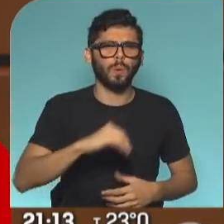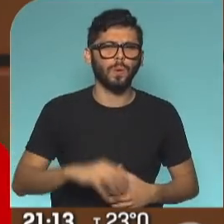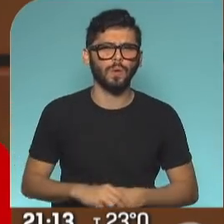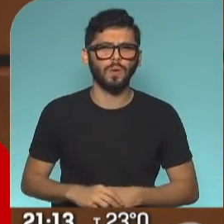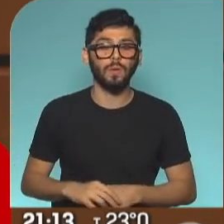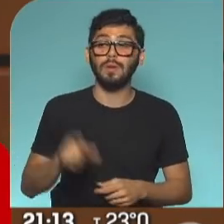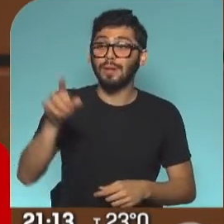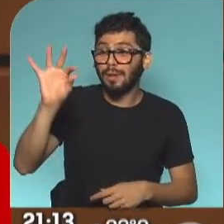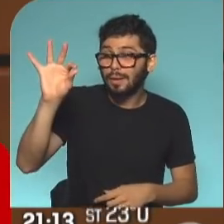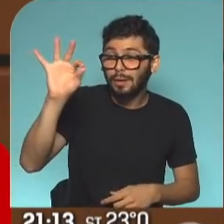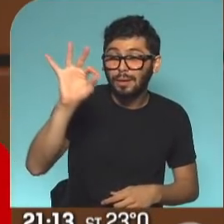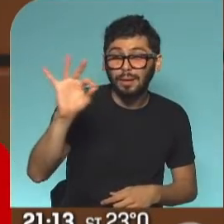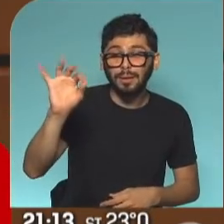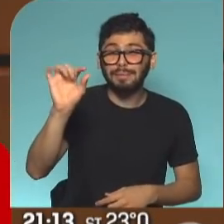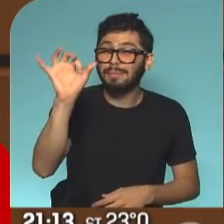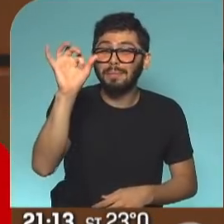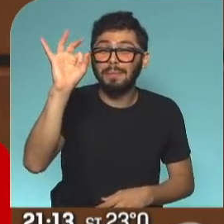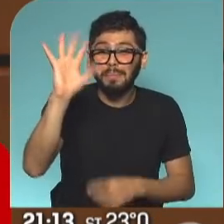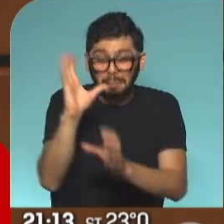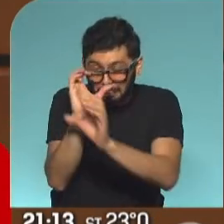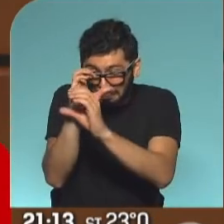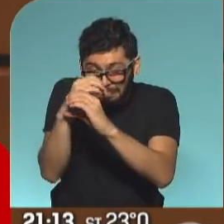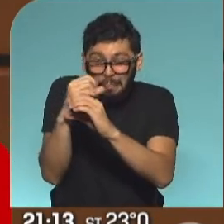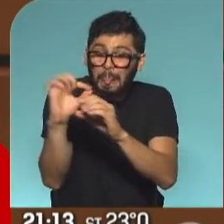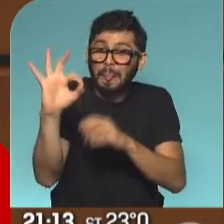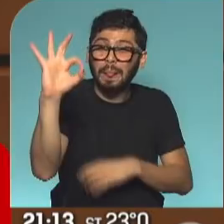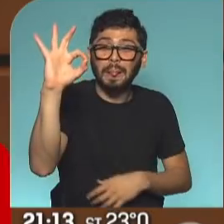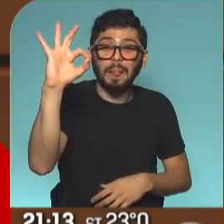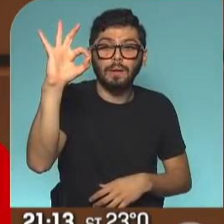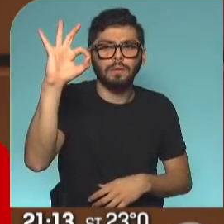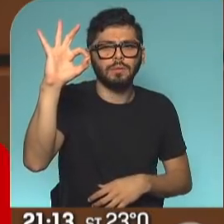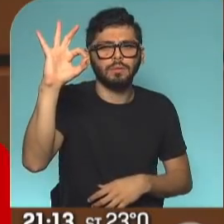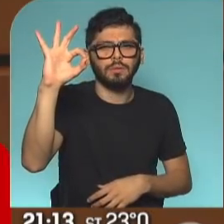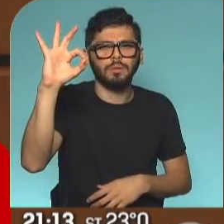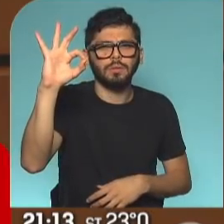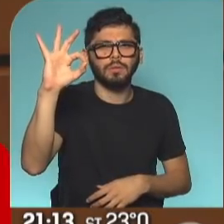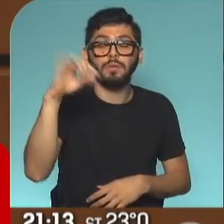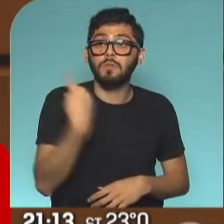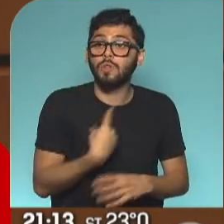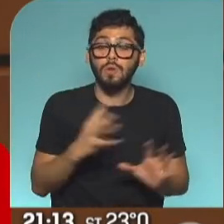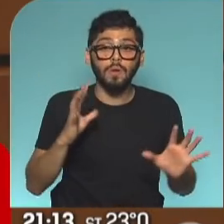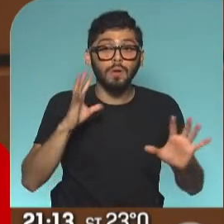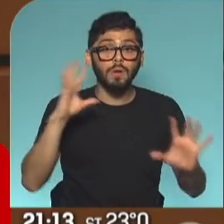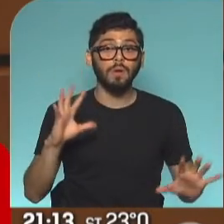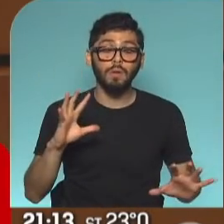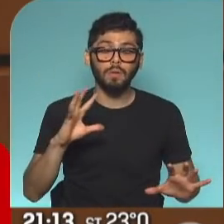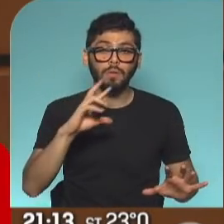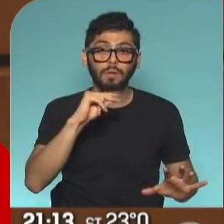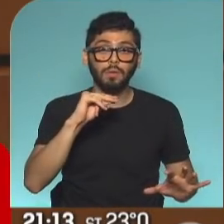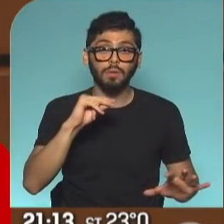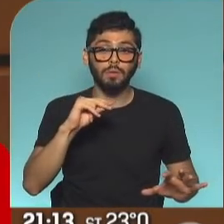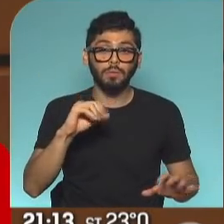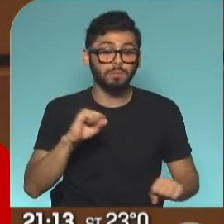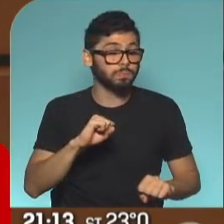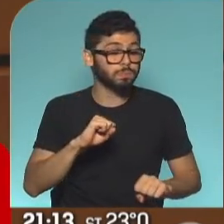ser tan minúsculo que no lo podemos ver, no tuvimos capacidad de reacción, no supimos cómo